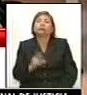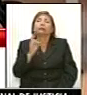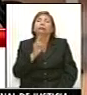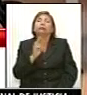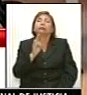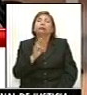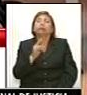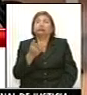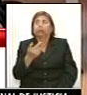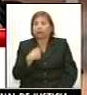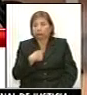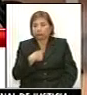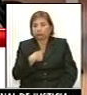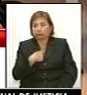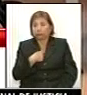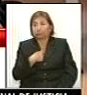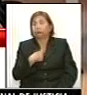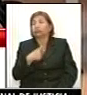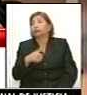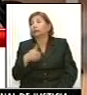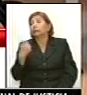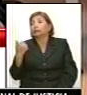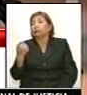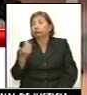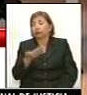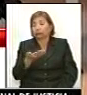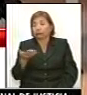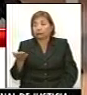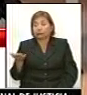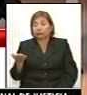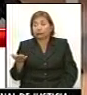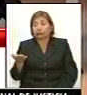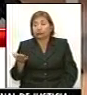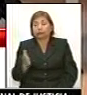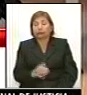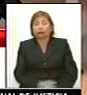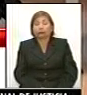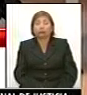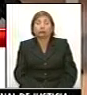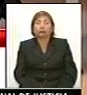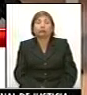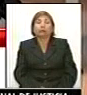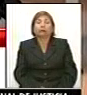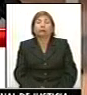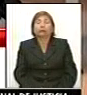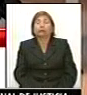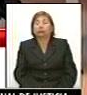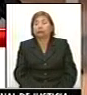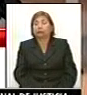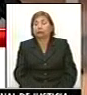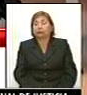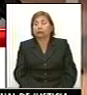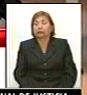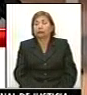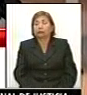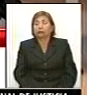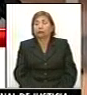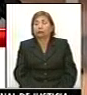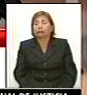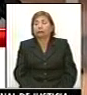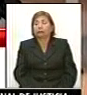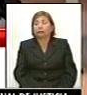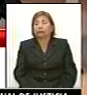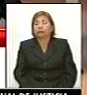lo utilizaron conmigo, y lo utilizaban si tuvieran, en el caso de Ferroviaro, víctimas, o en el caso